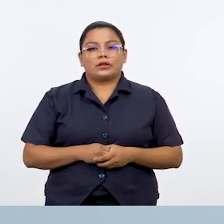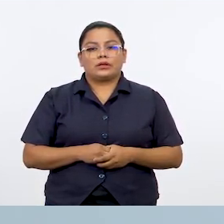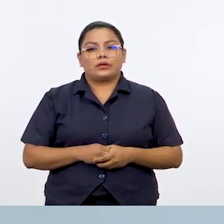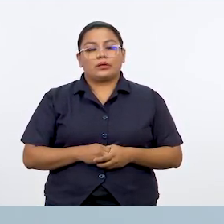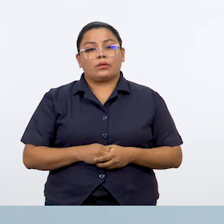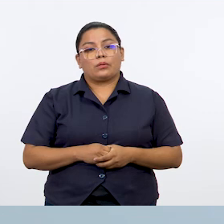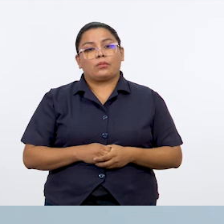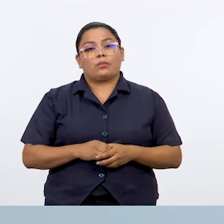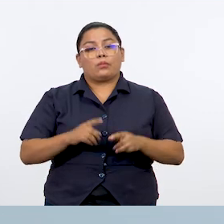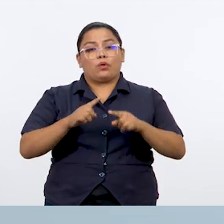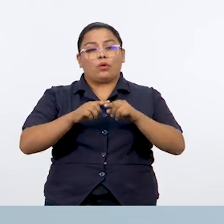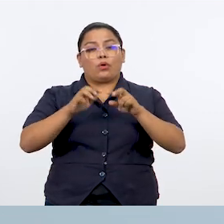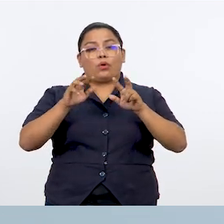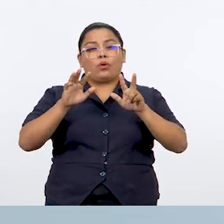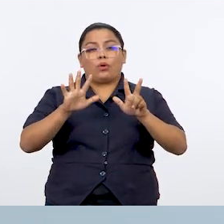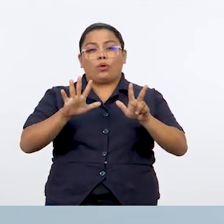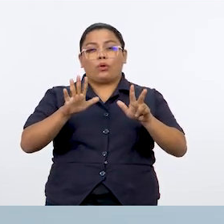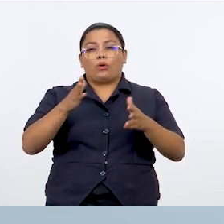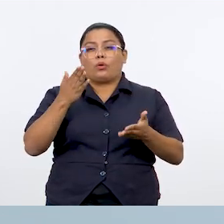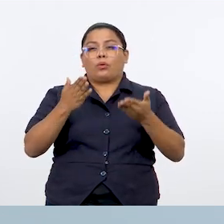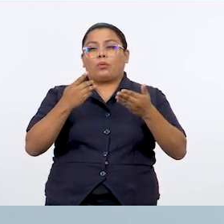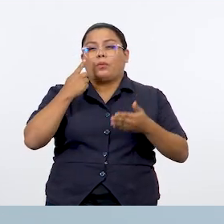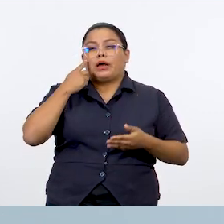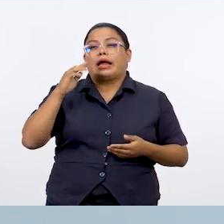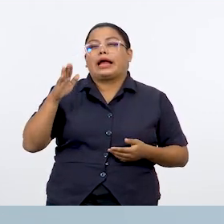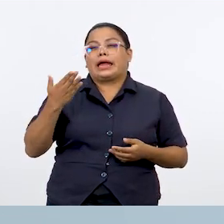Así que, ¿qué creen que encontramos en este caso?